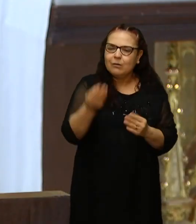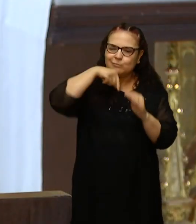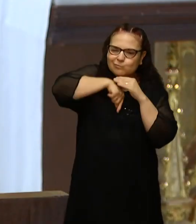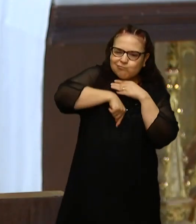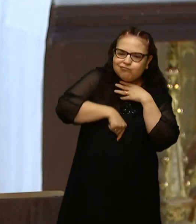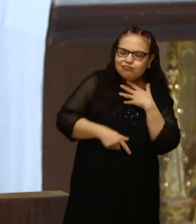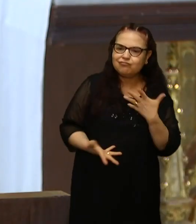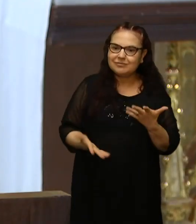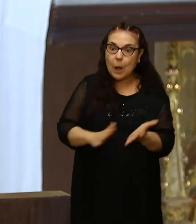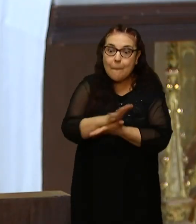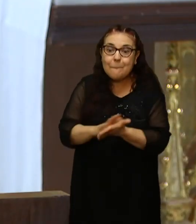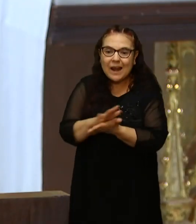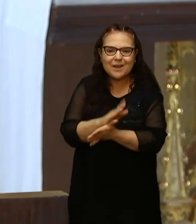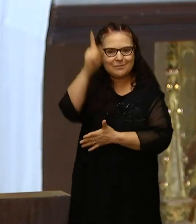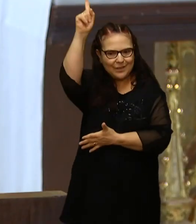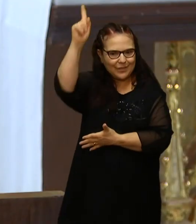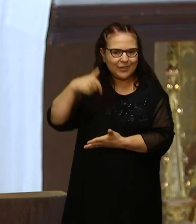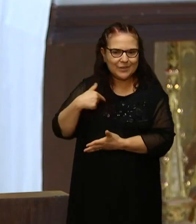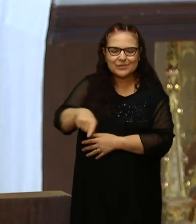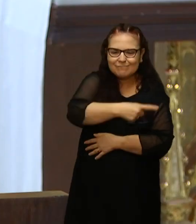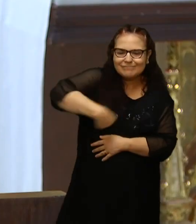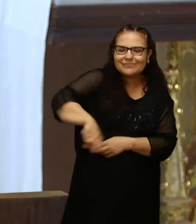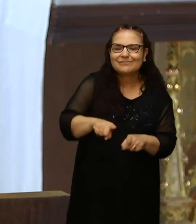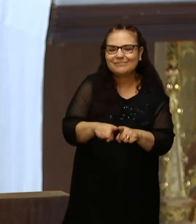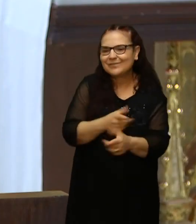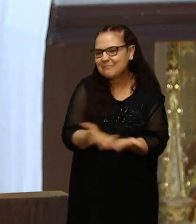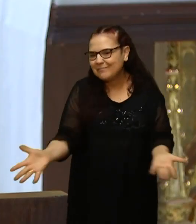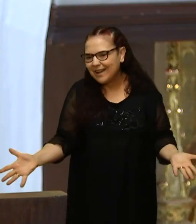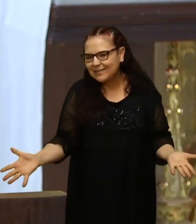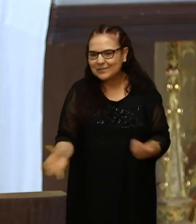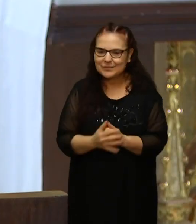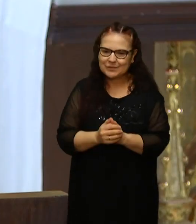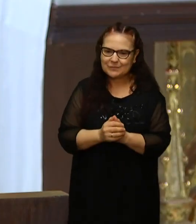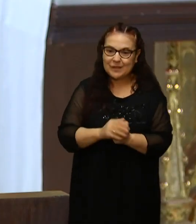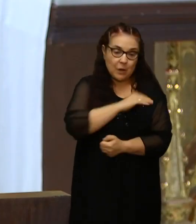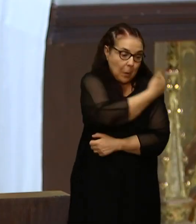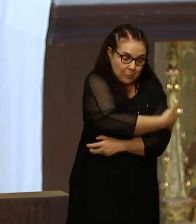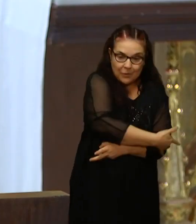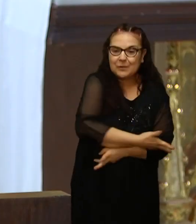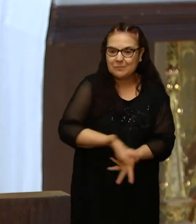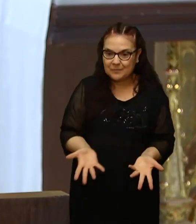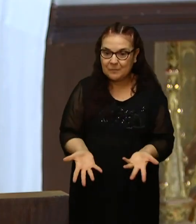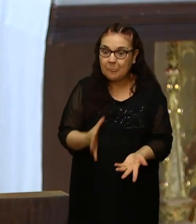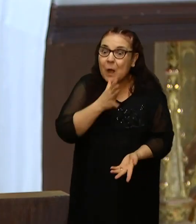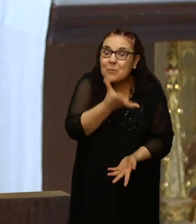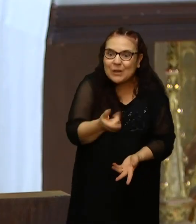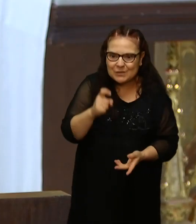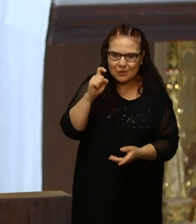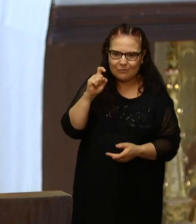Dios en nuestros hermanos, los hombres. Por eso la